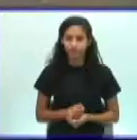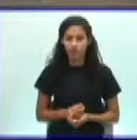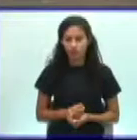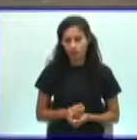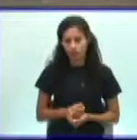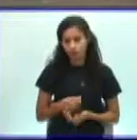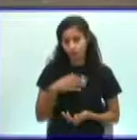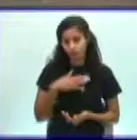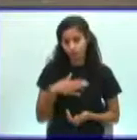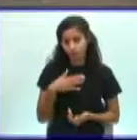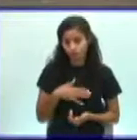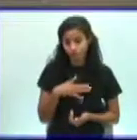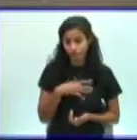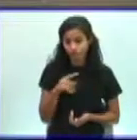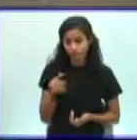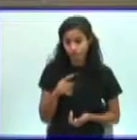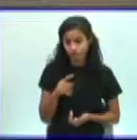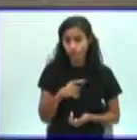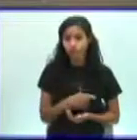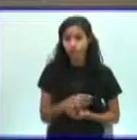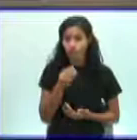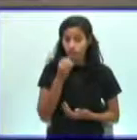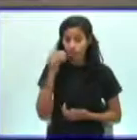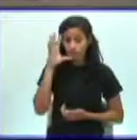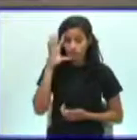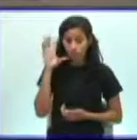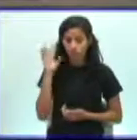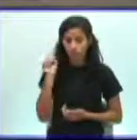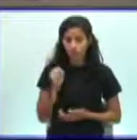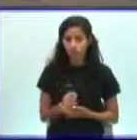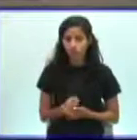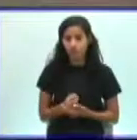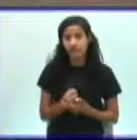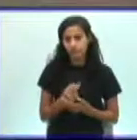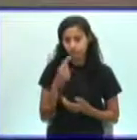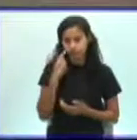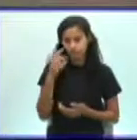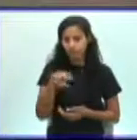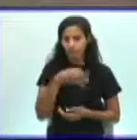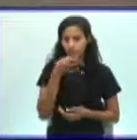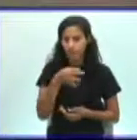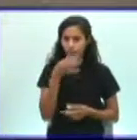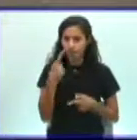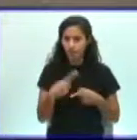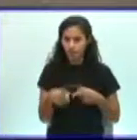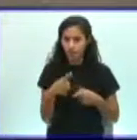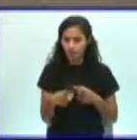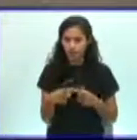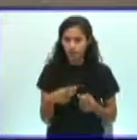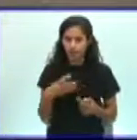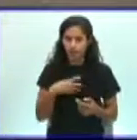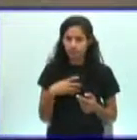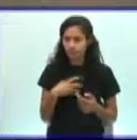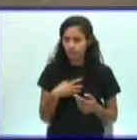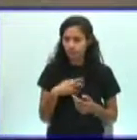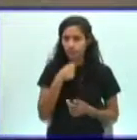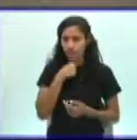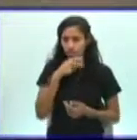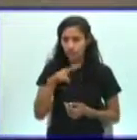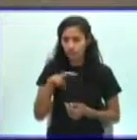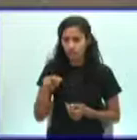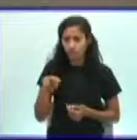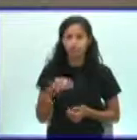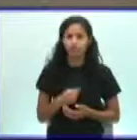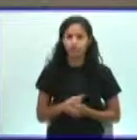Espero que me hayan estado entendiendo, pero continuamos explicando en qué consiste el instrumento